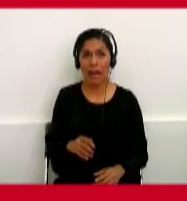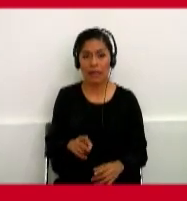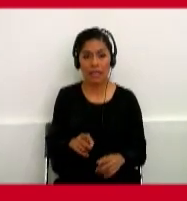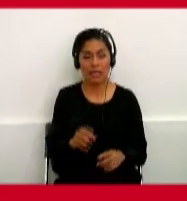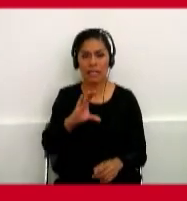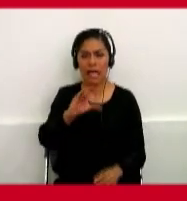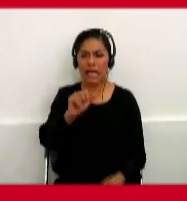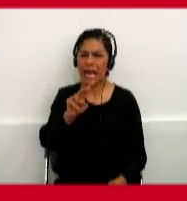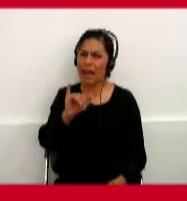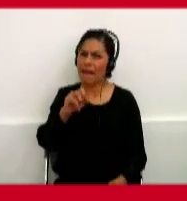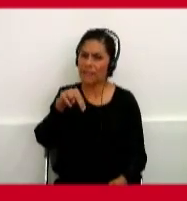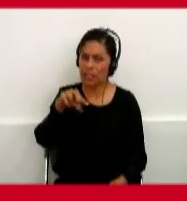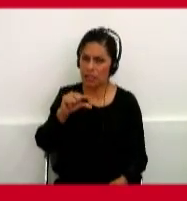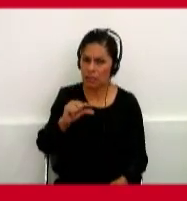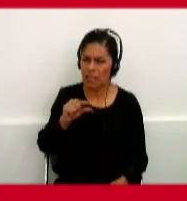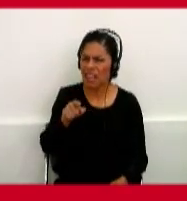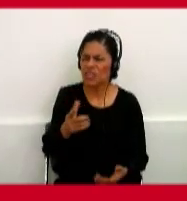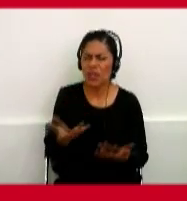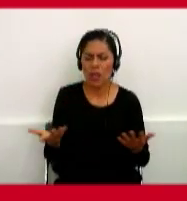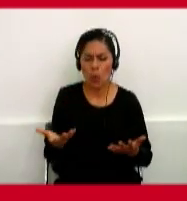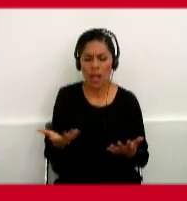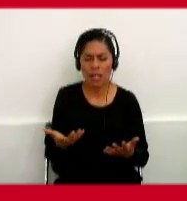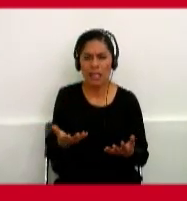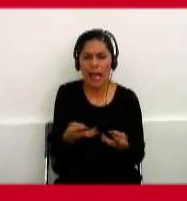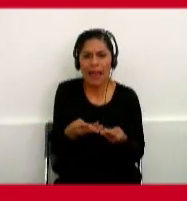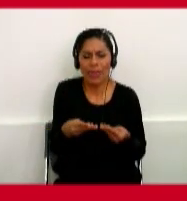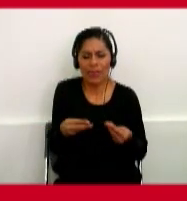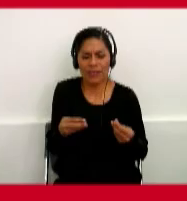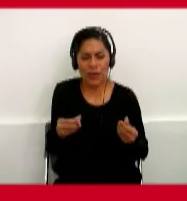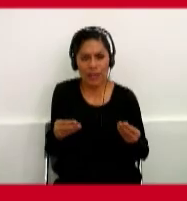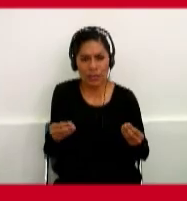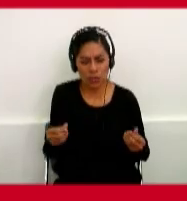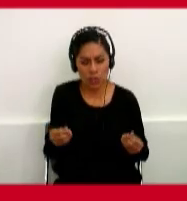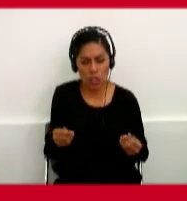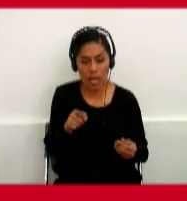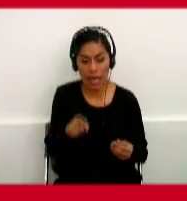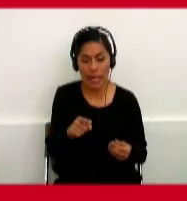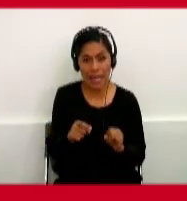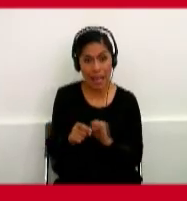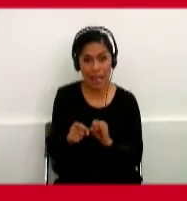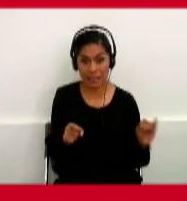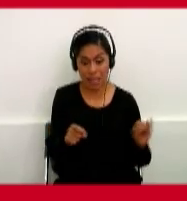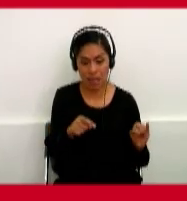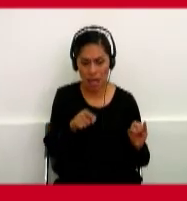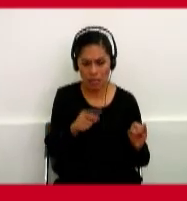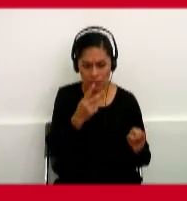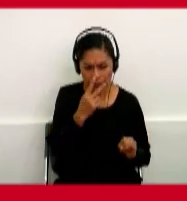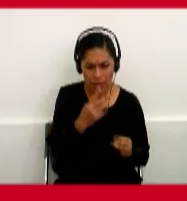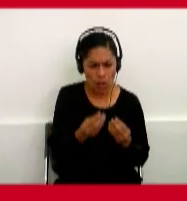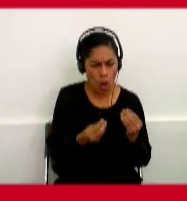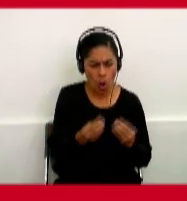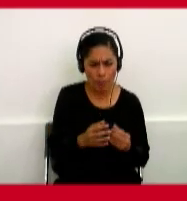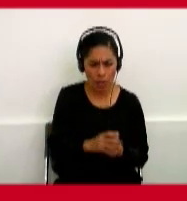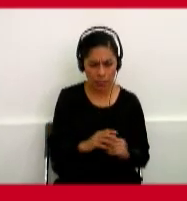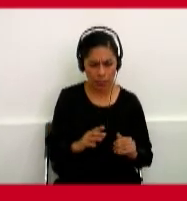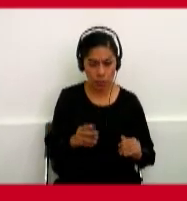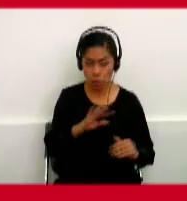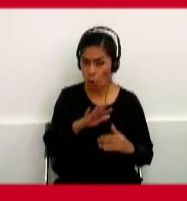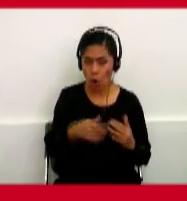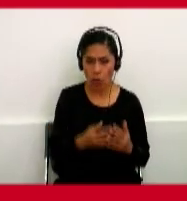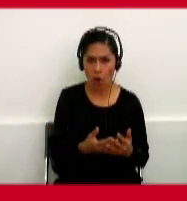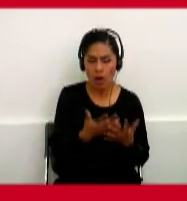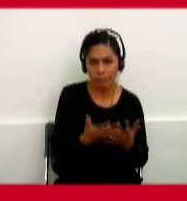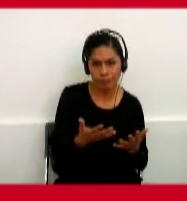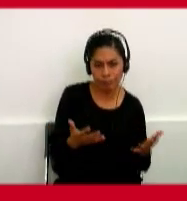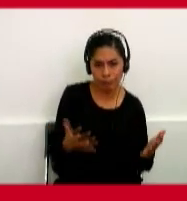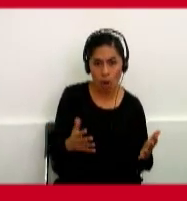entender qué es dilución y qué es recuperación. La dilución, en el gráfico de la izquierda, se interpreta como todo aquel material